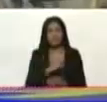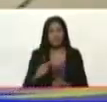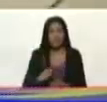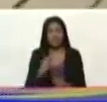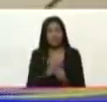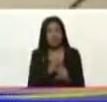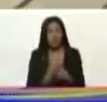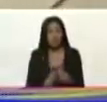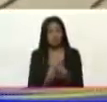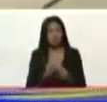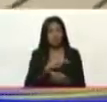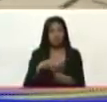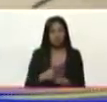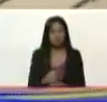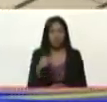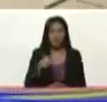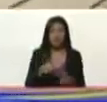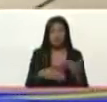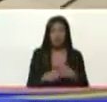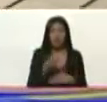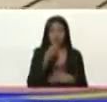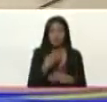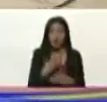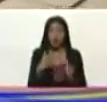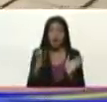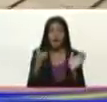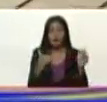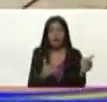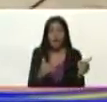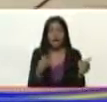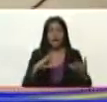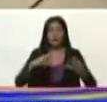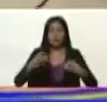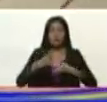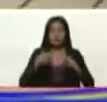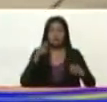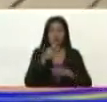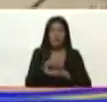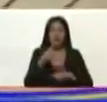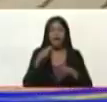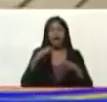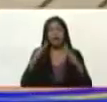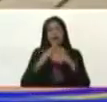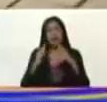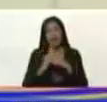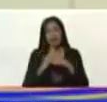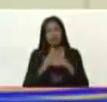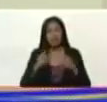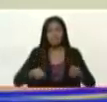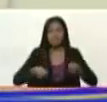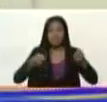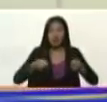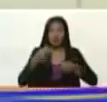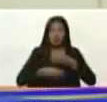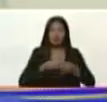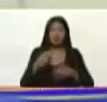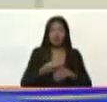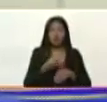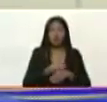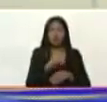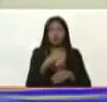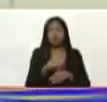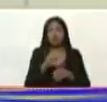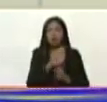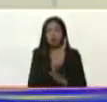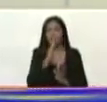que están trabajando con nosotros. O sea que de aquí sale buena parte de las cajas CLAP que llegan al hogar con el mercado que el gobierno revolucionario subsidia para